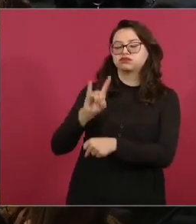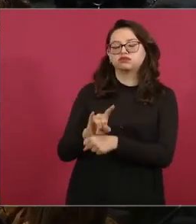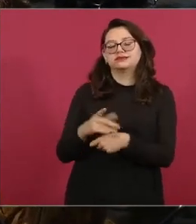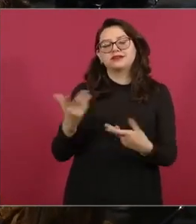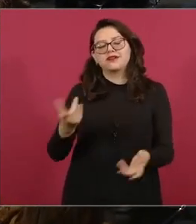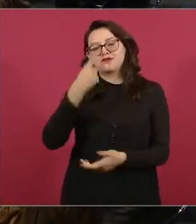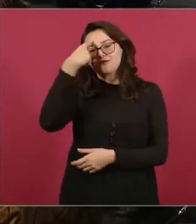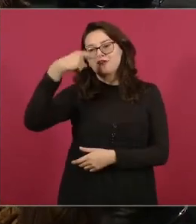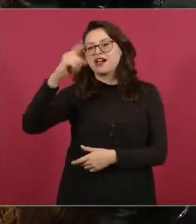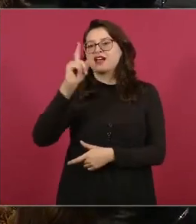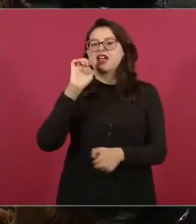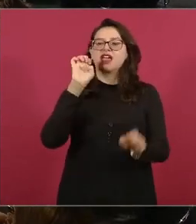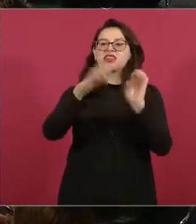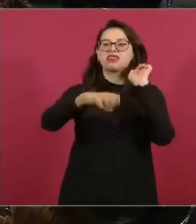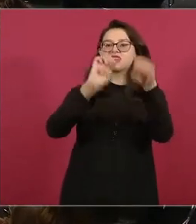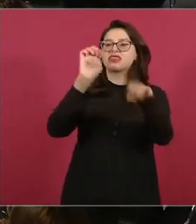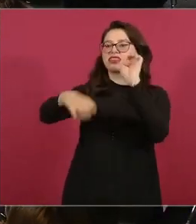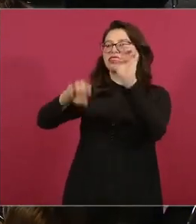convencionales